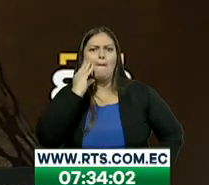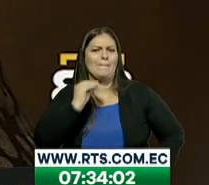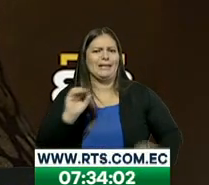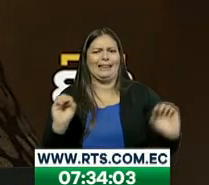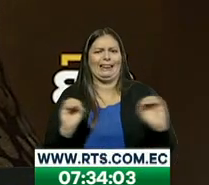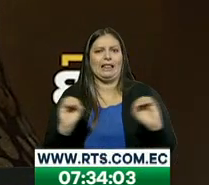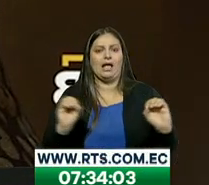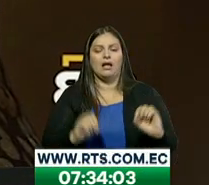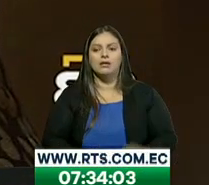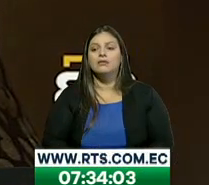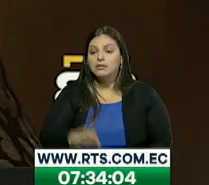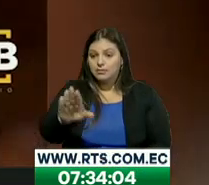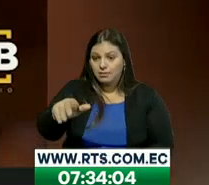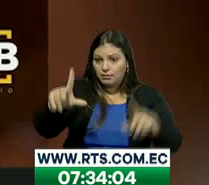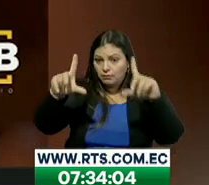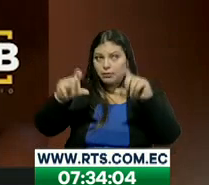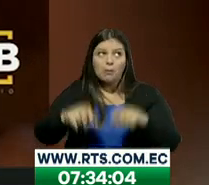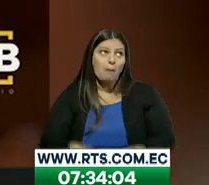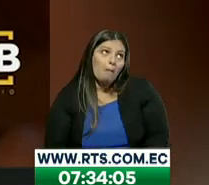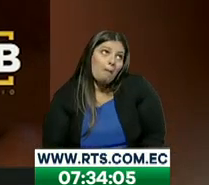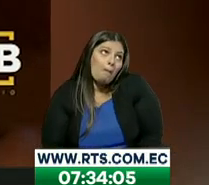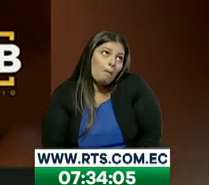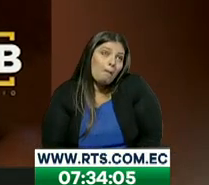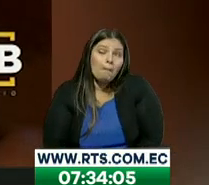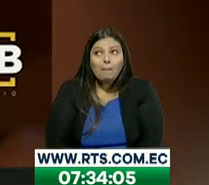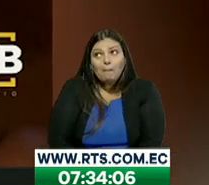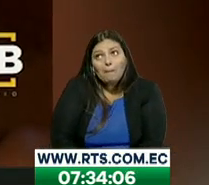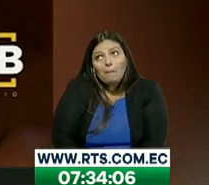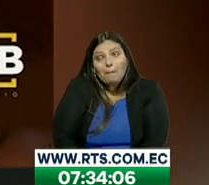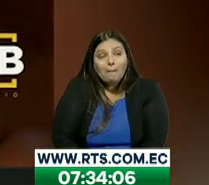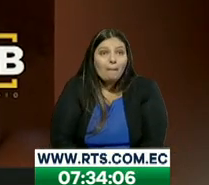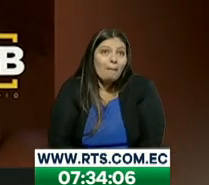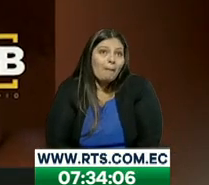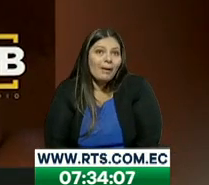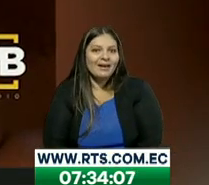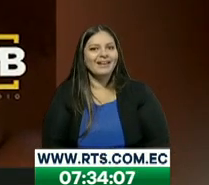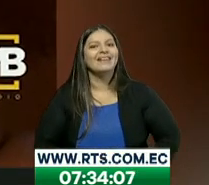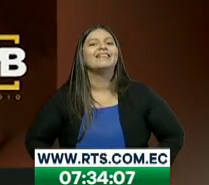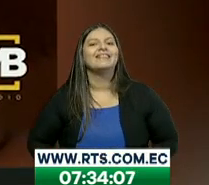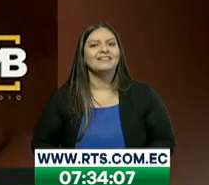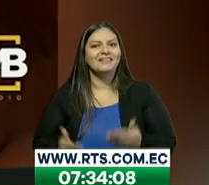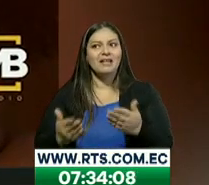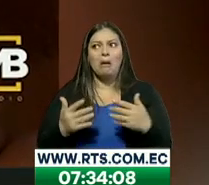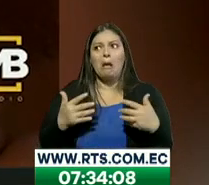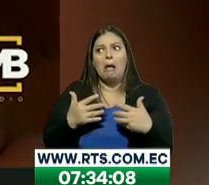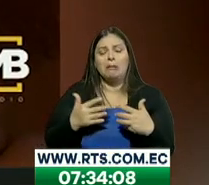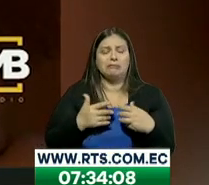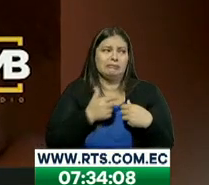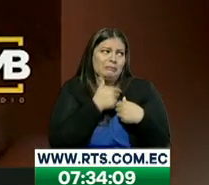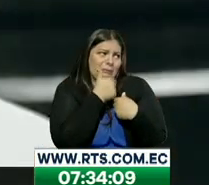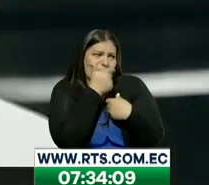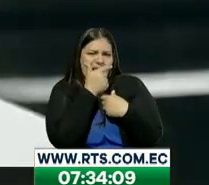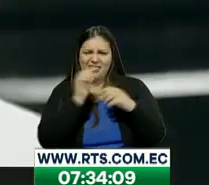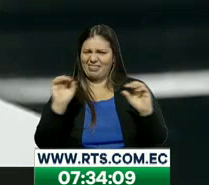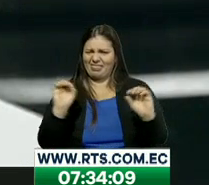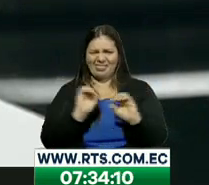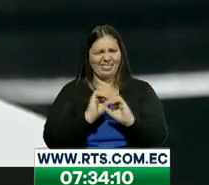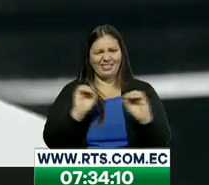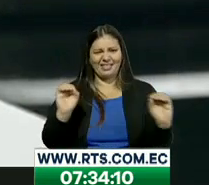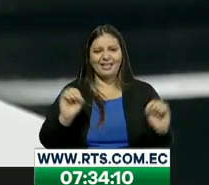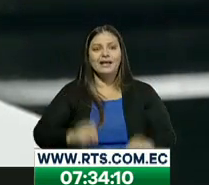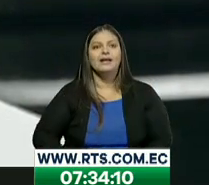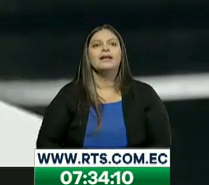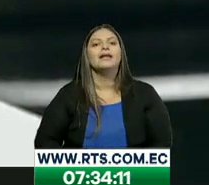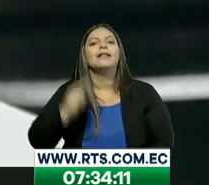mírenla, qué bella. Ahí la podemos estar viendo acá a la niña que fue captada en imágenes. El fotógrafo dio a conocer que la niña tiene